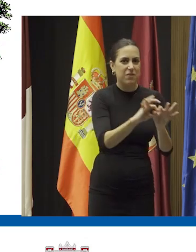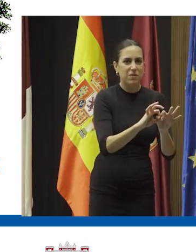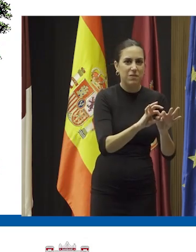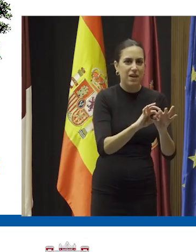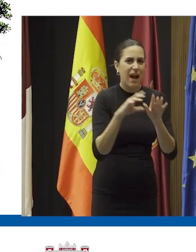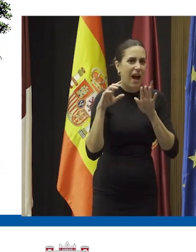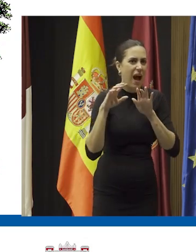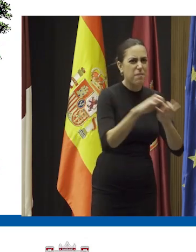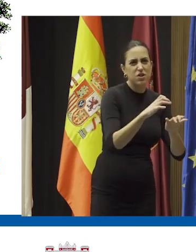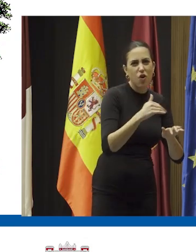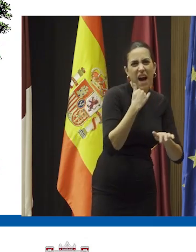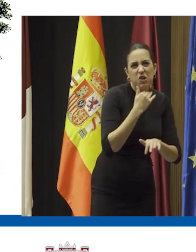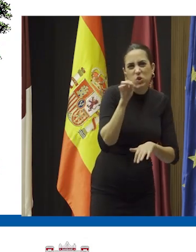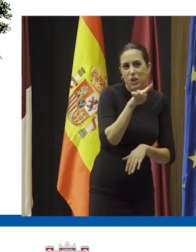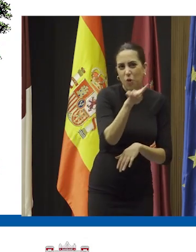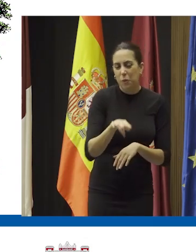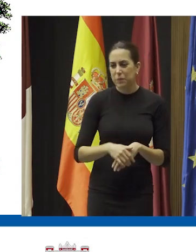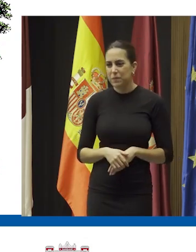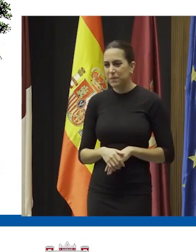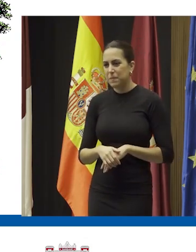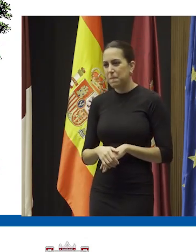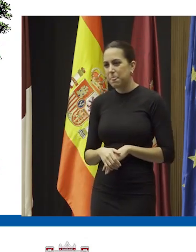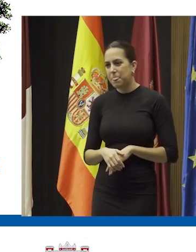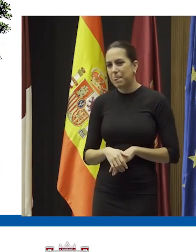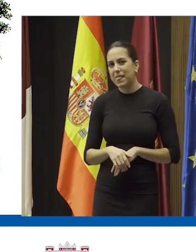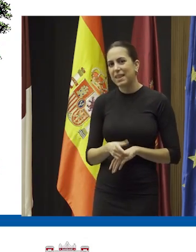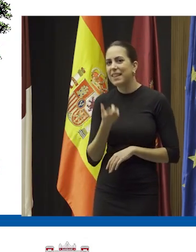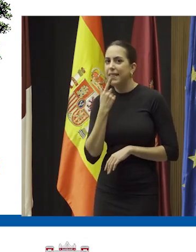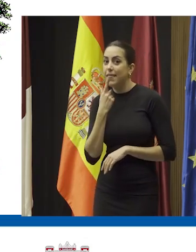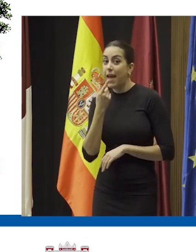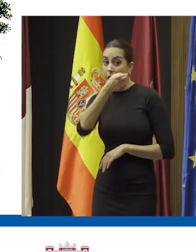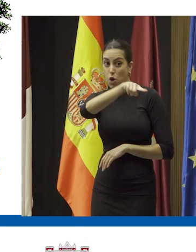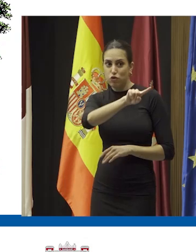de ellos? A no hacer lo que hacen ellos.